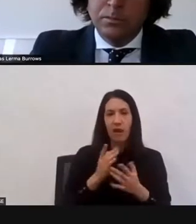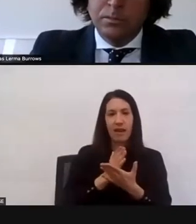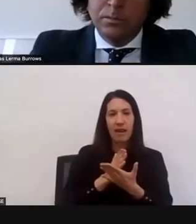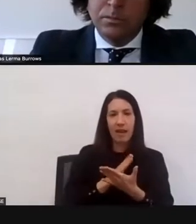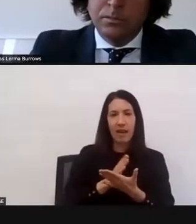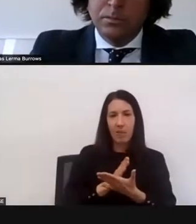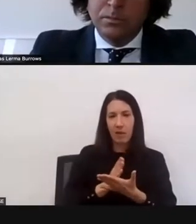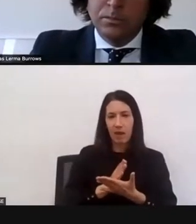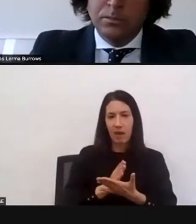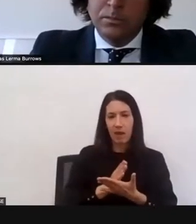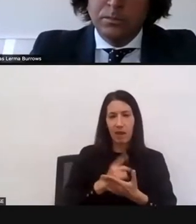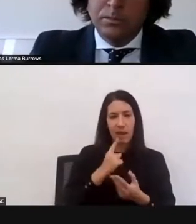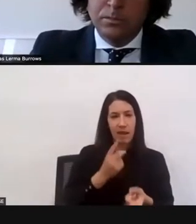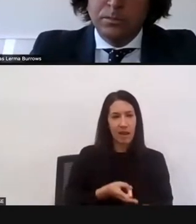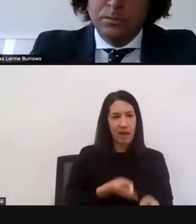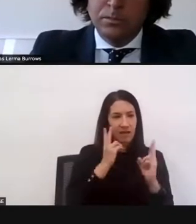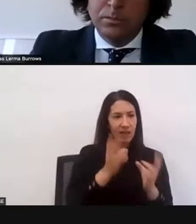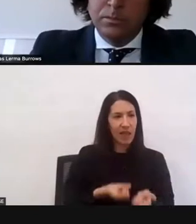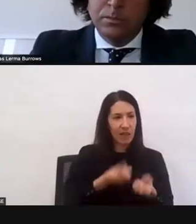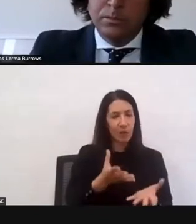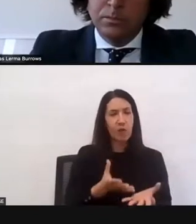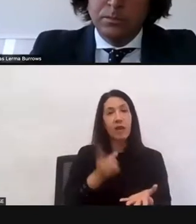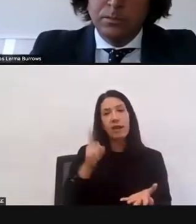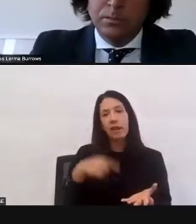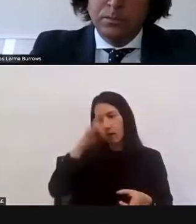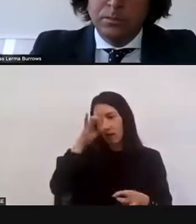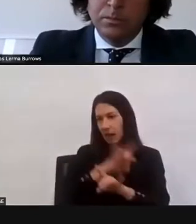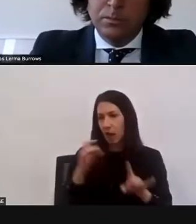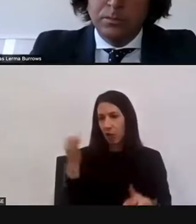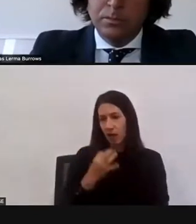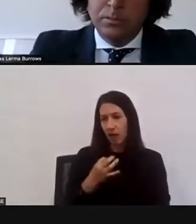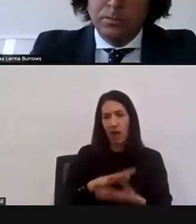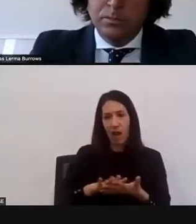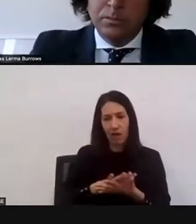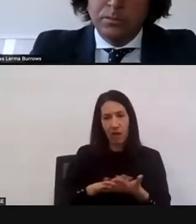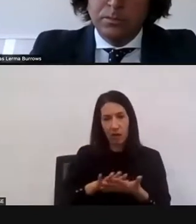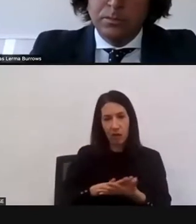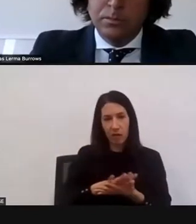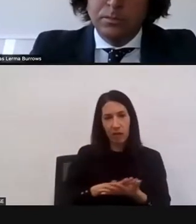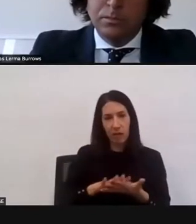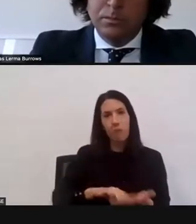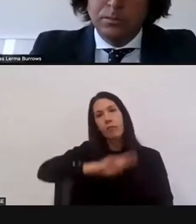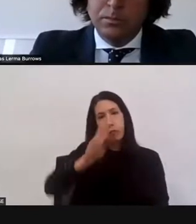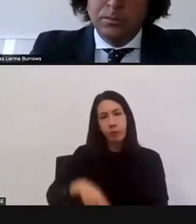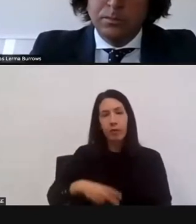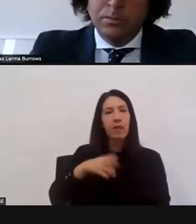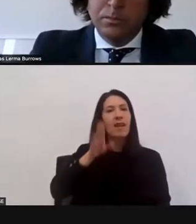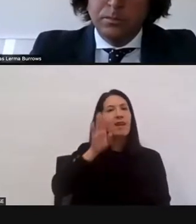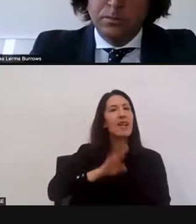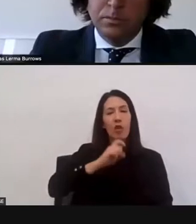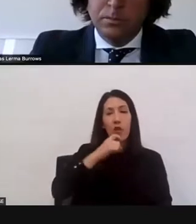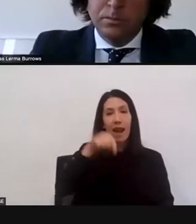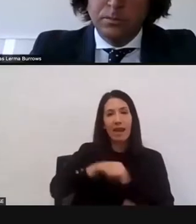expresión y también tenemos que tener claro, evidentemente, de qué estamos hablando cuando estamos hablando de un delito de odio, porque aquí estamos hablando